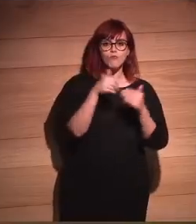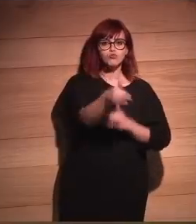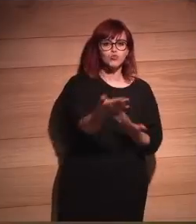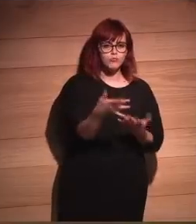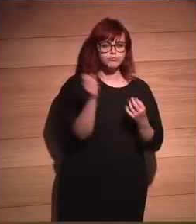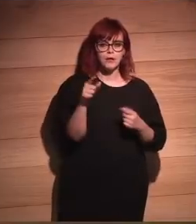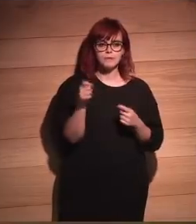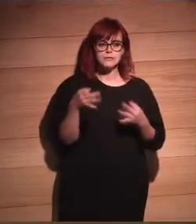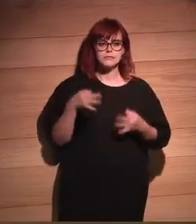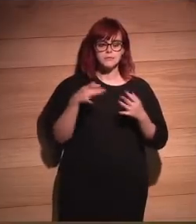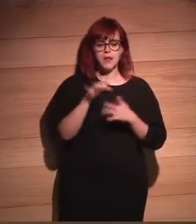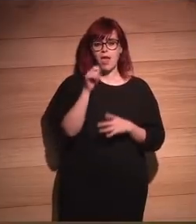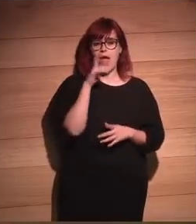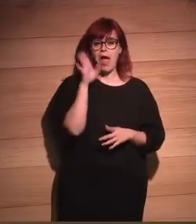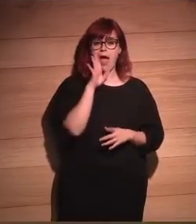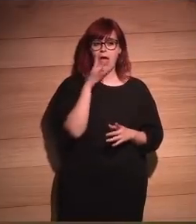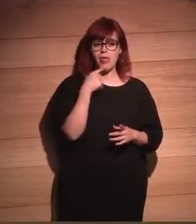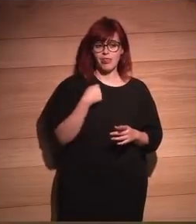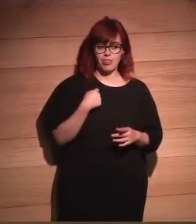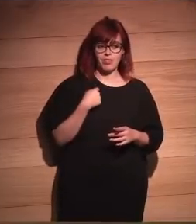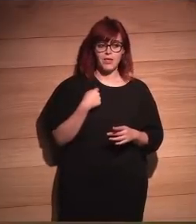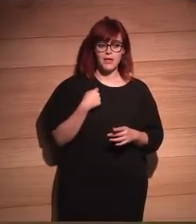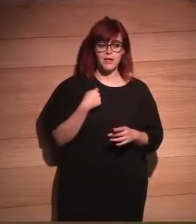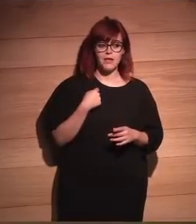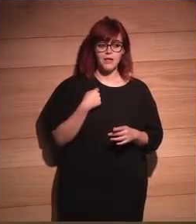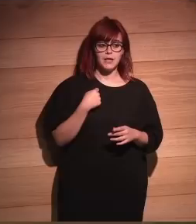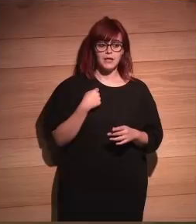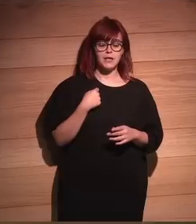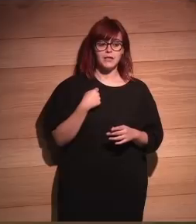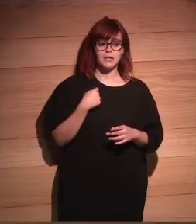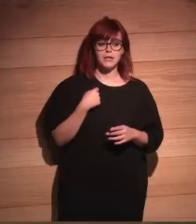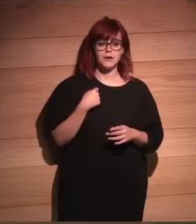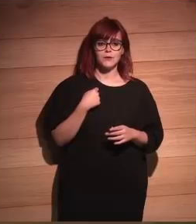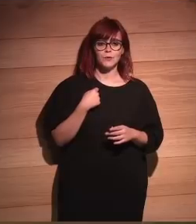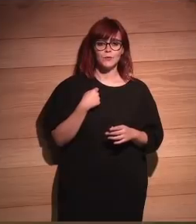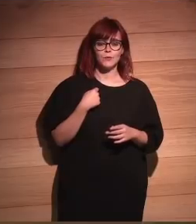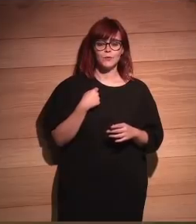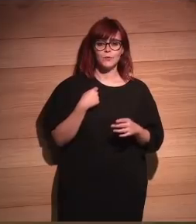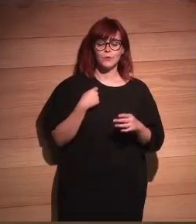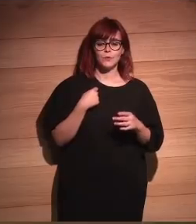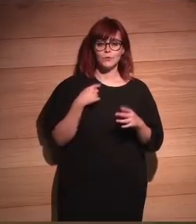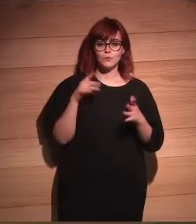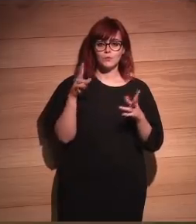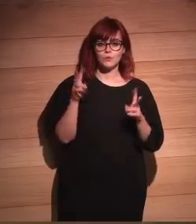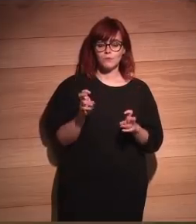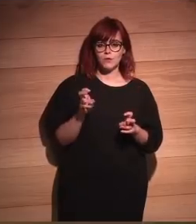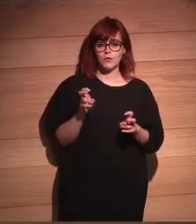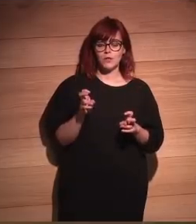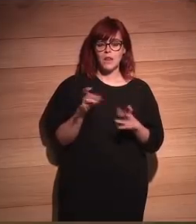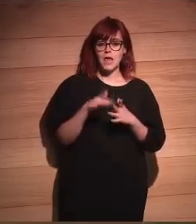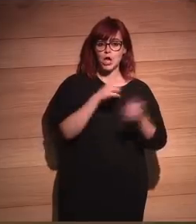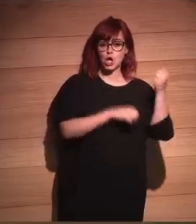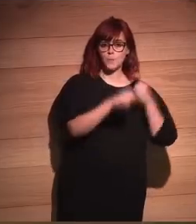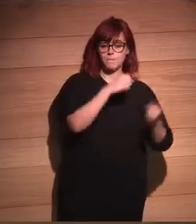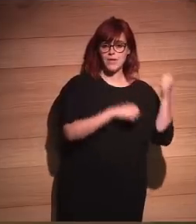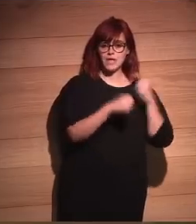por esa razón que decía yo antes, de que se han desacoplado la esfera